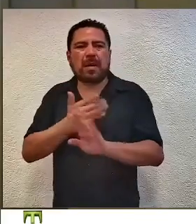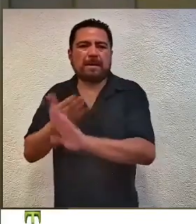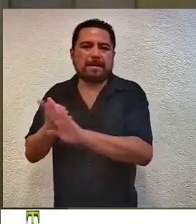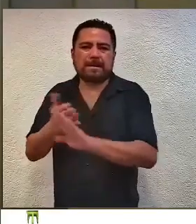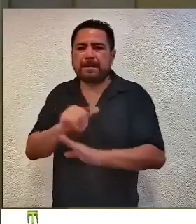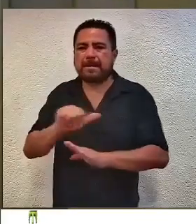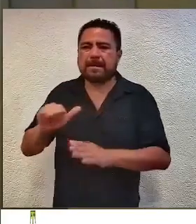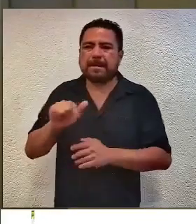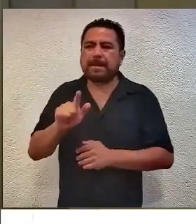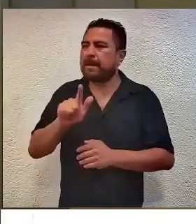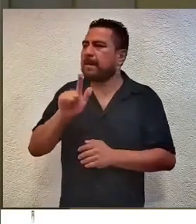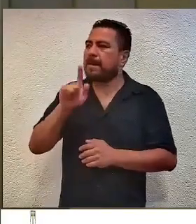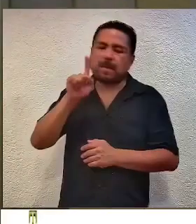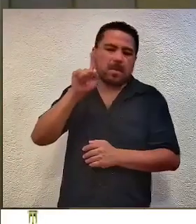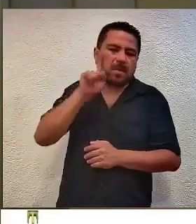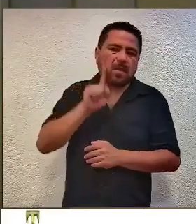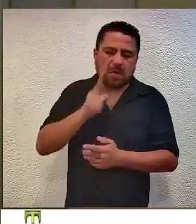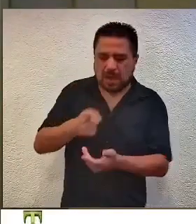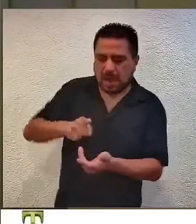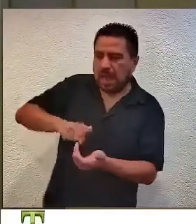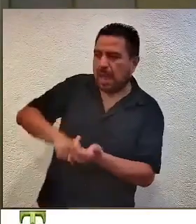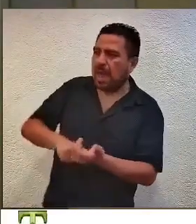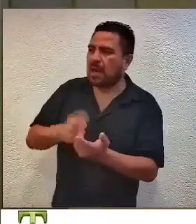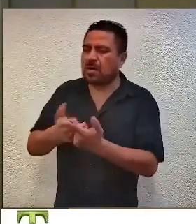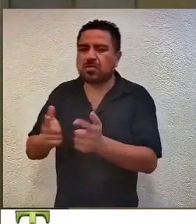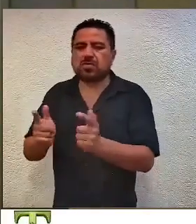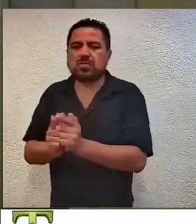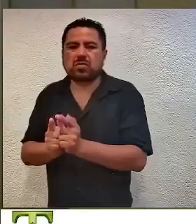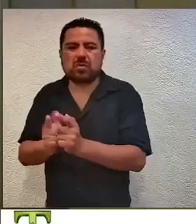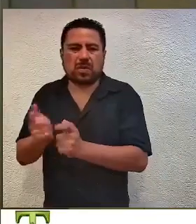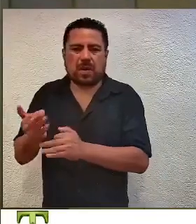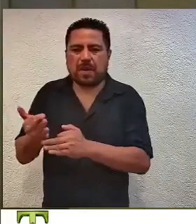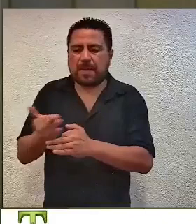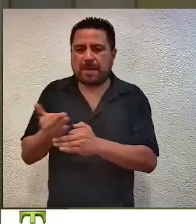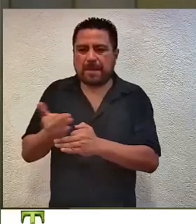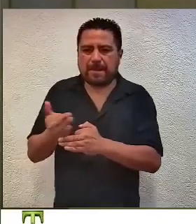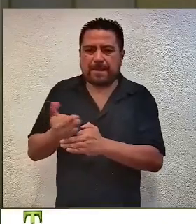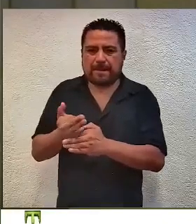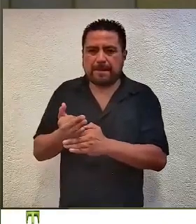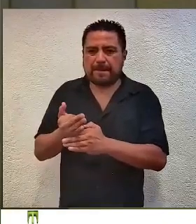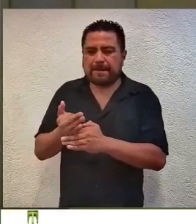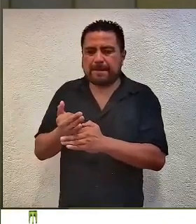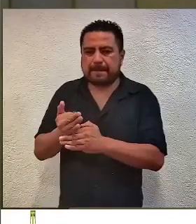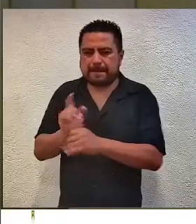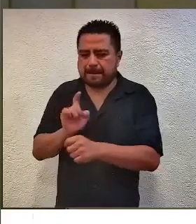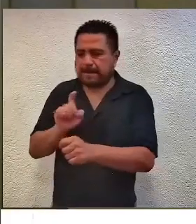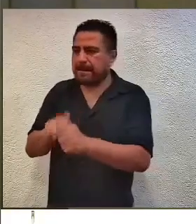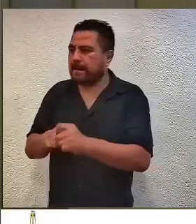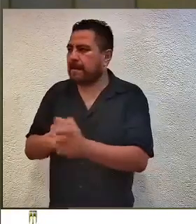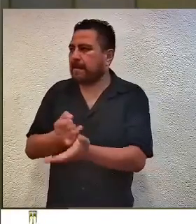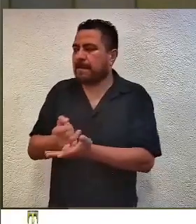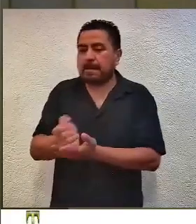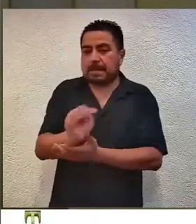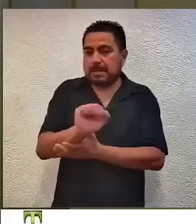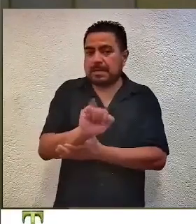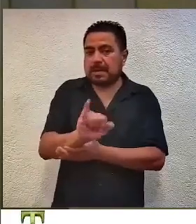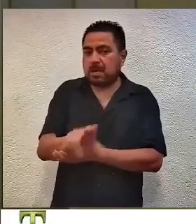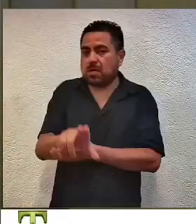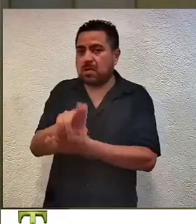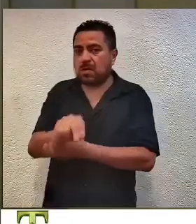género al interior del partido entre militantes, y determine si existió o